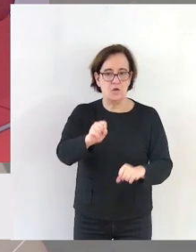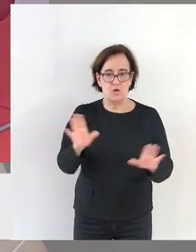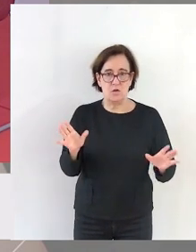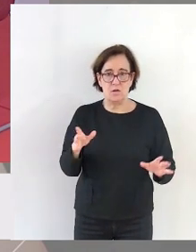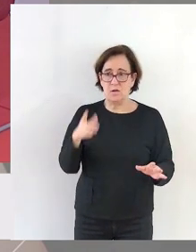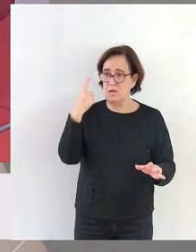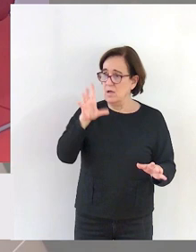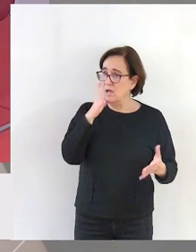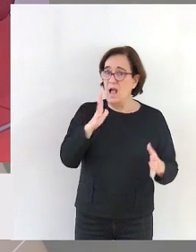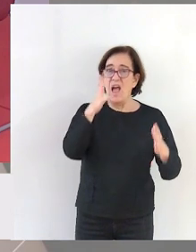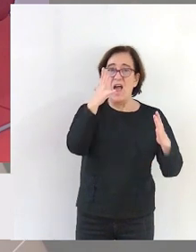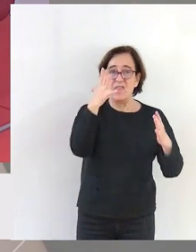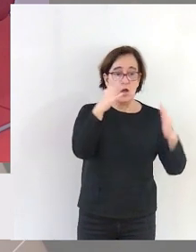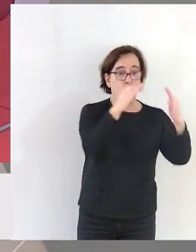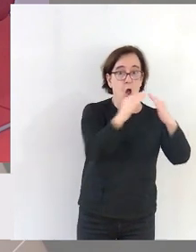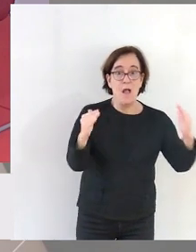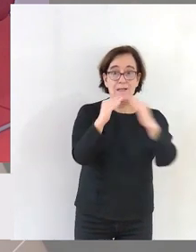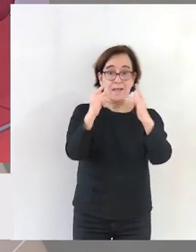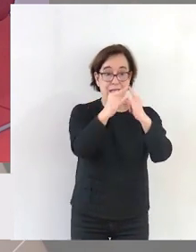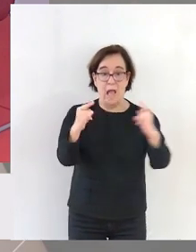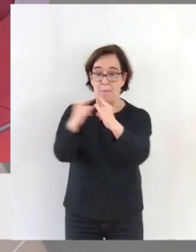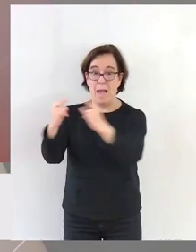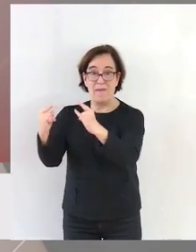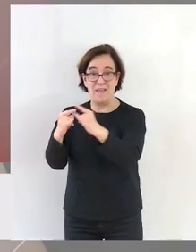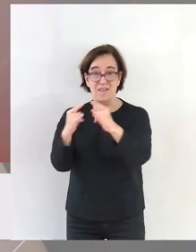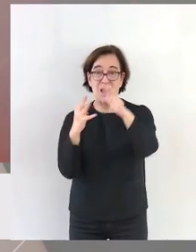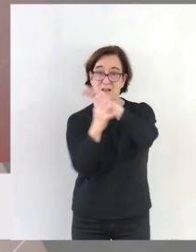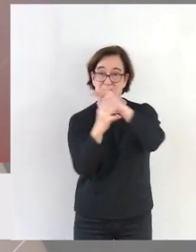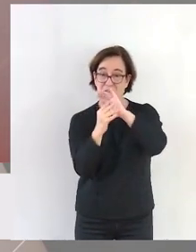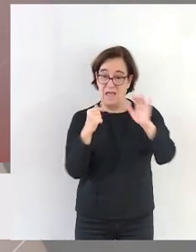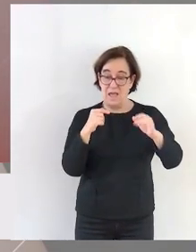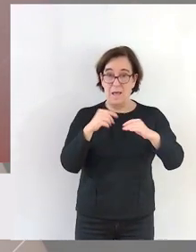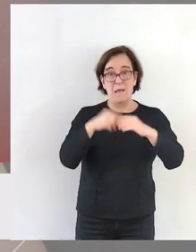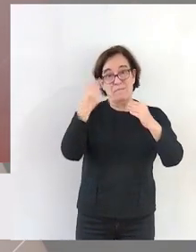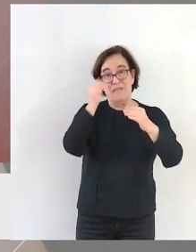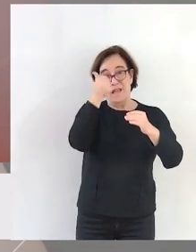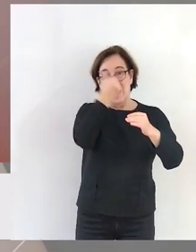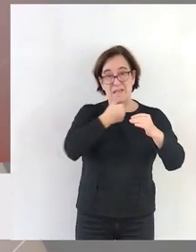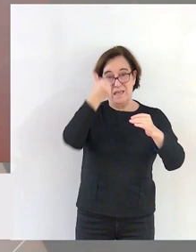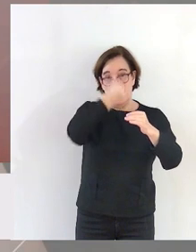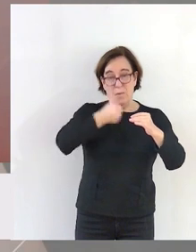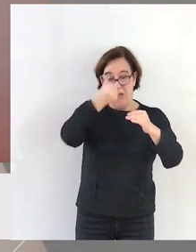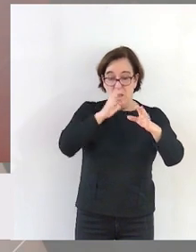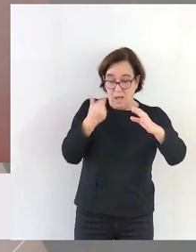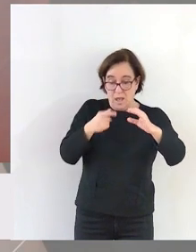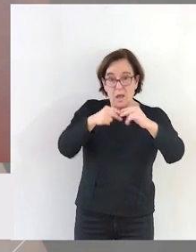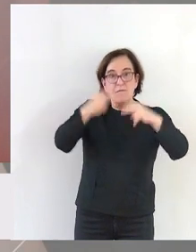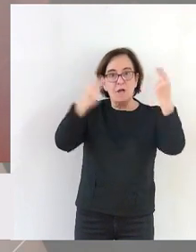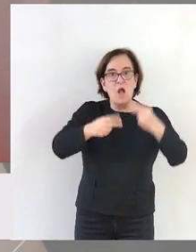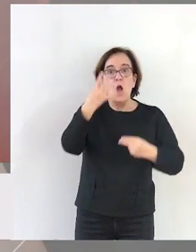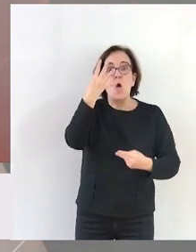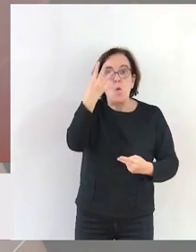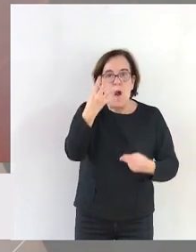abrieron cinco campamentos de refugiados en en la frontera entre en la parte etiopia de la frontera desde entonces ya ha habido cuatro